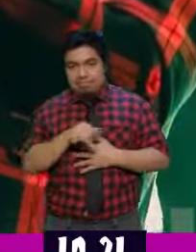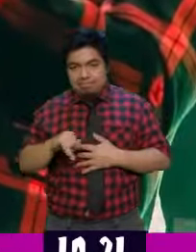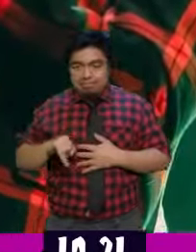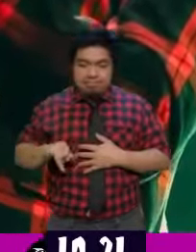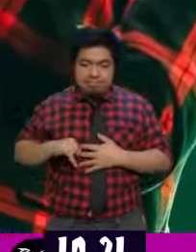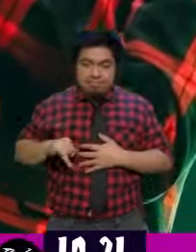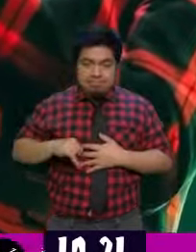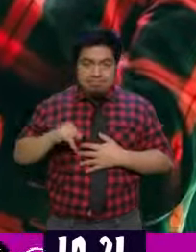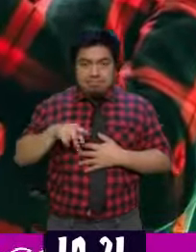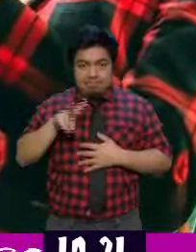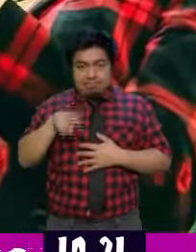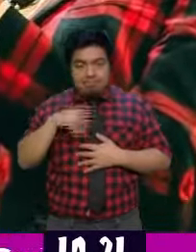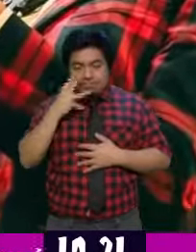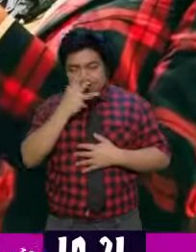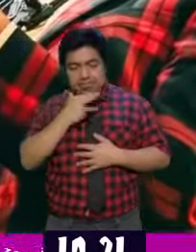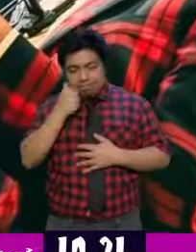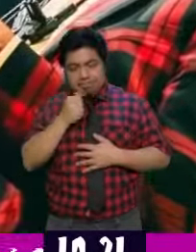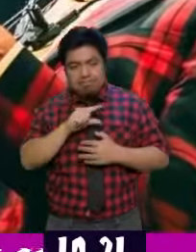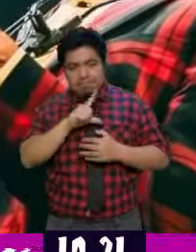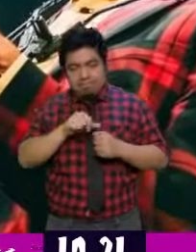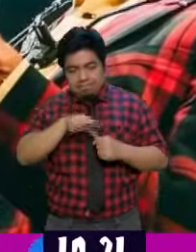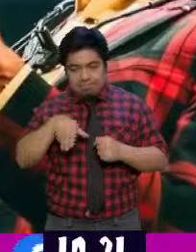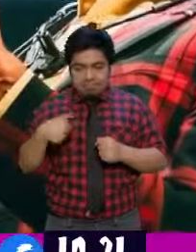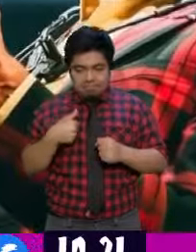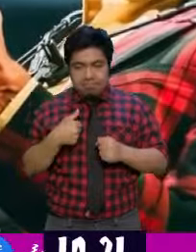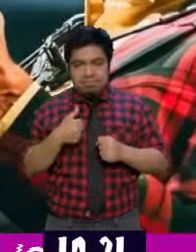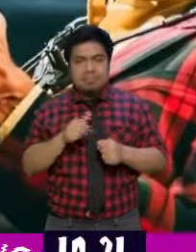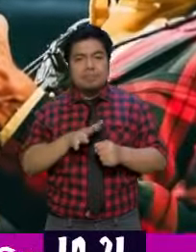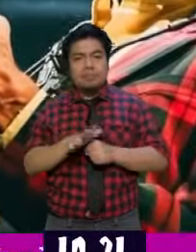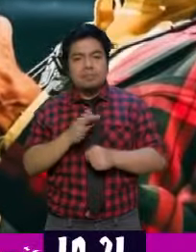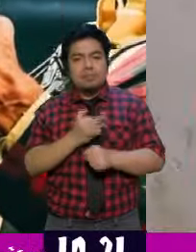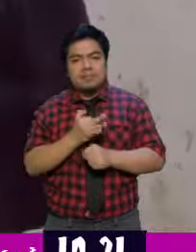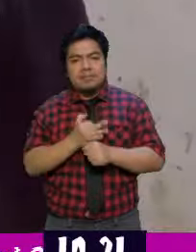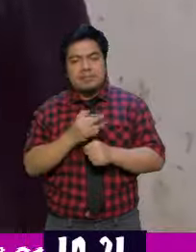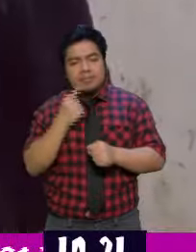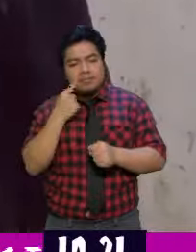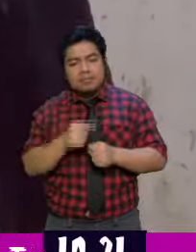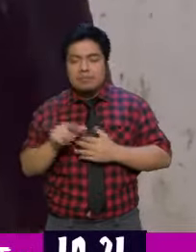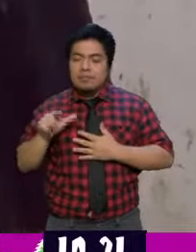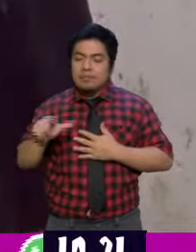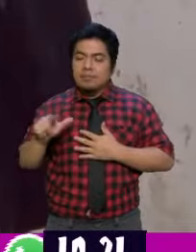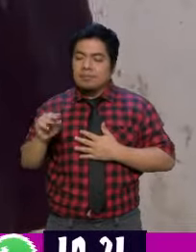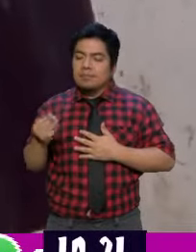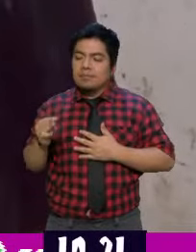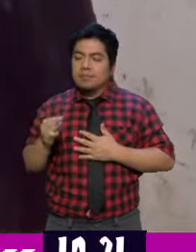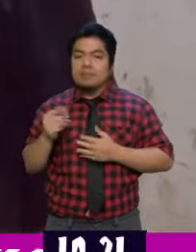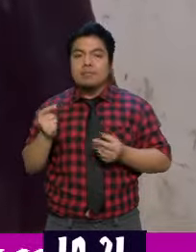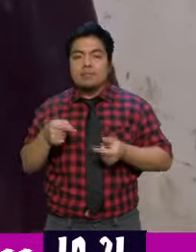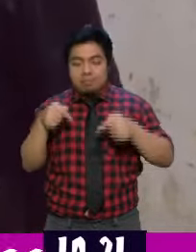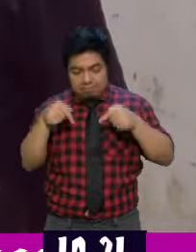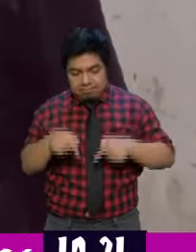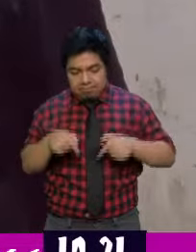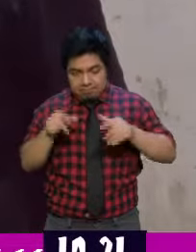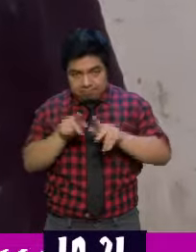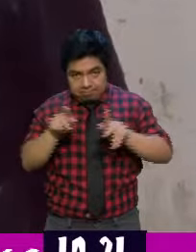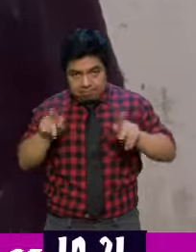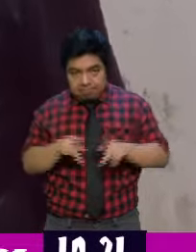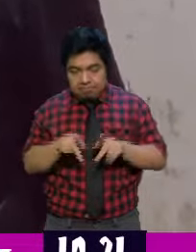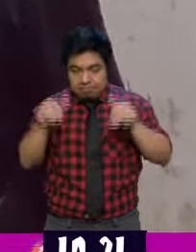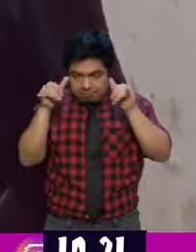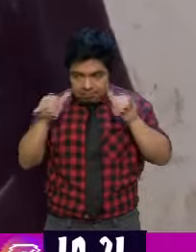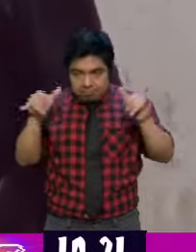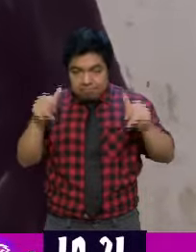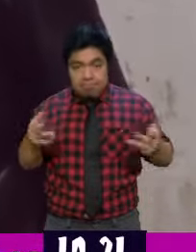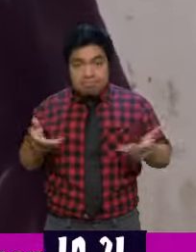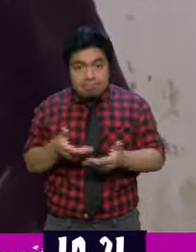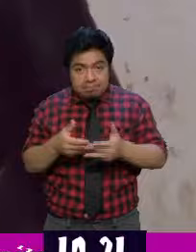interesante y es muy bonito que lo puedan tener nuestros fans. ¿Qué es lo que vamos a ver este 17 de mayo aquí en la Plaza de Toros, México?